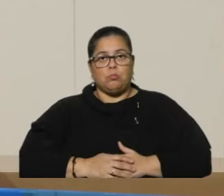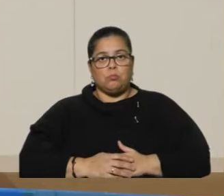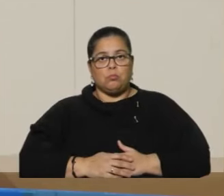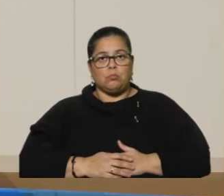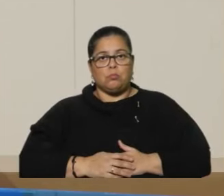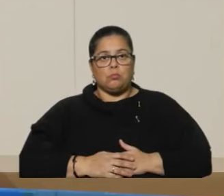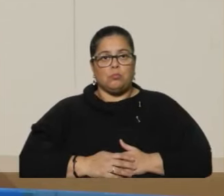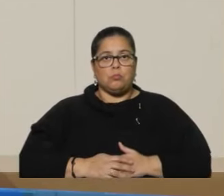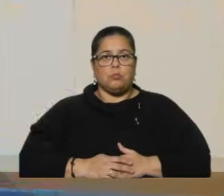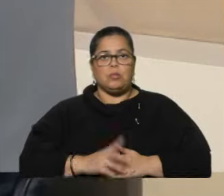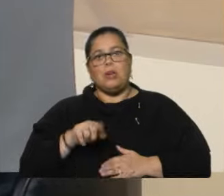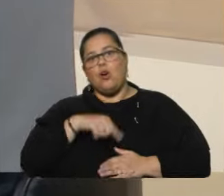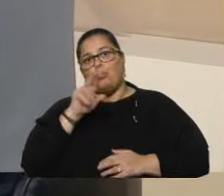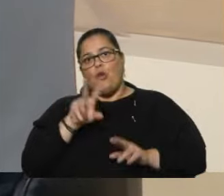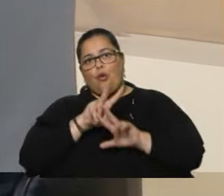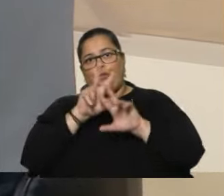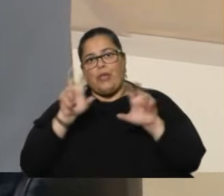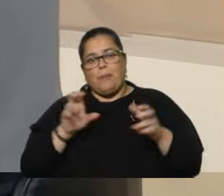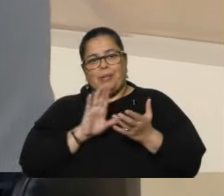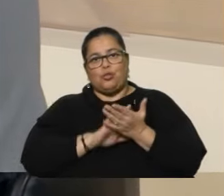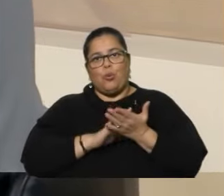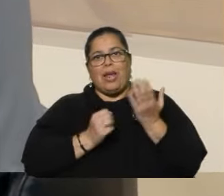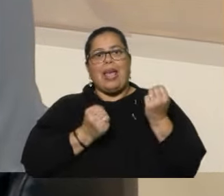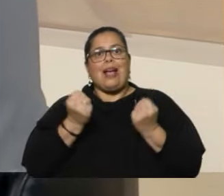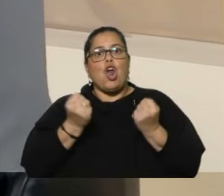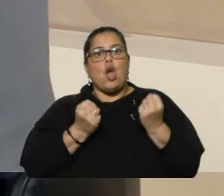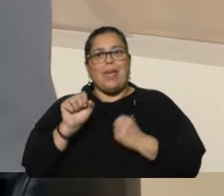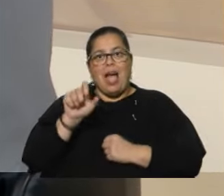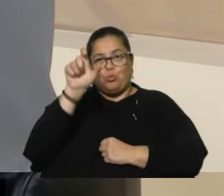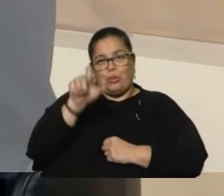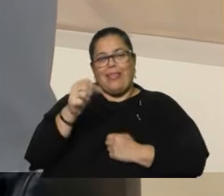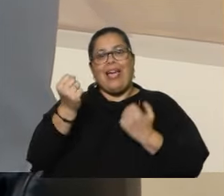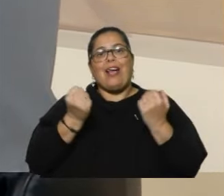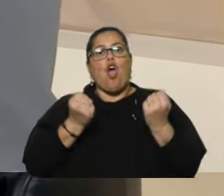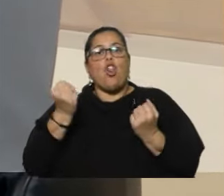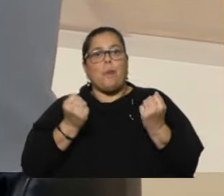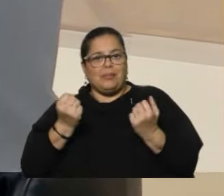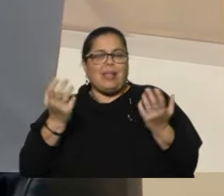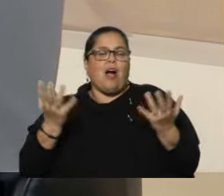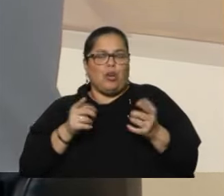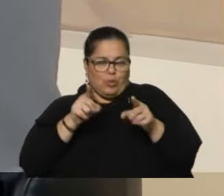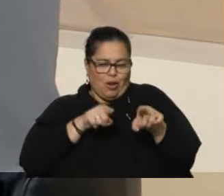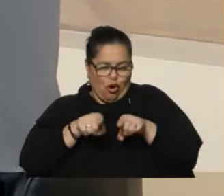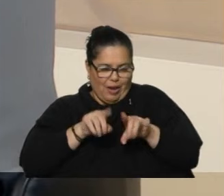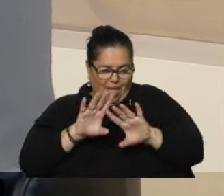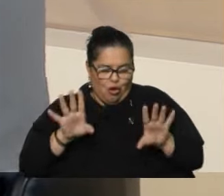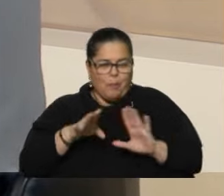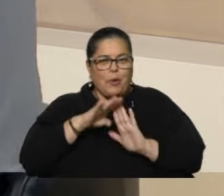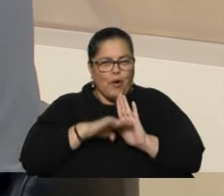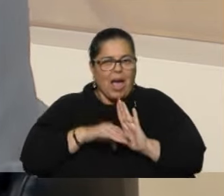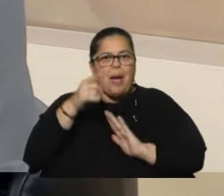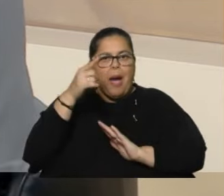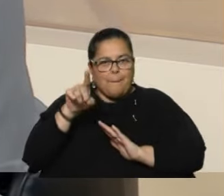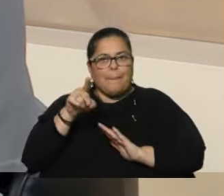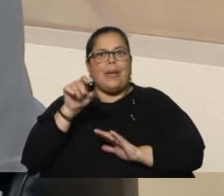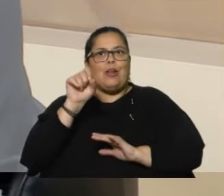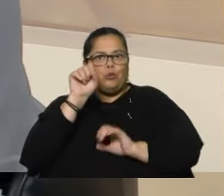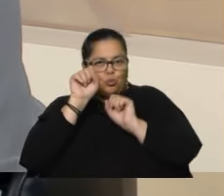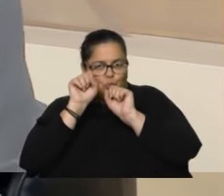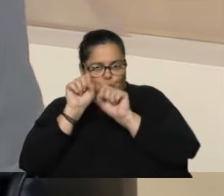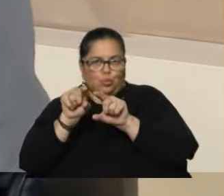Le voy cambiando de tema. Lo llevo a su terreno, la economía. Usted que es economista, más allá de que ahora está coordinando todo, ¿no? Todo el programa me único del Partido Nacional. Me